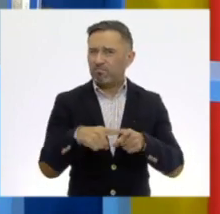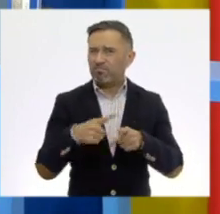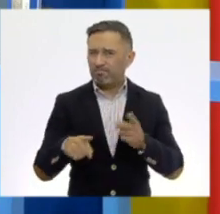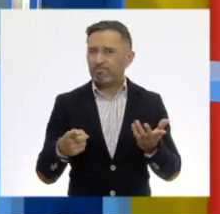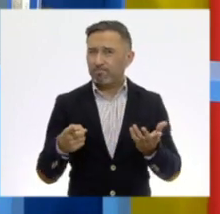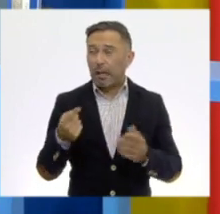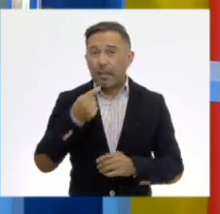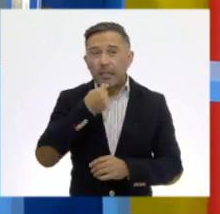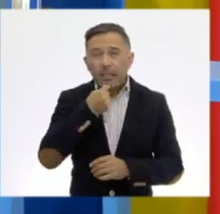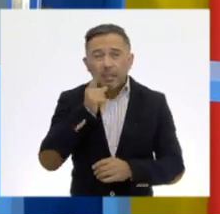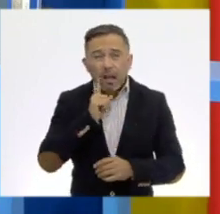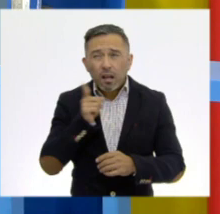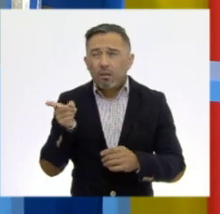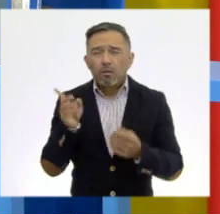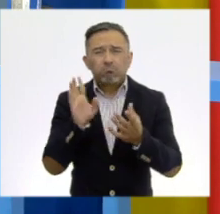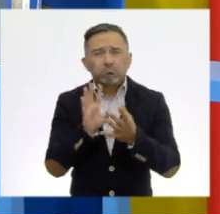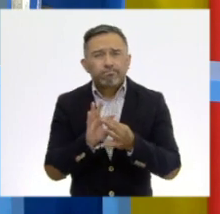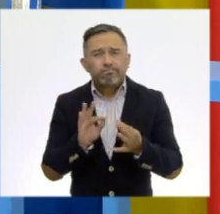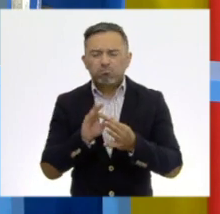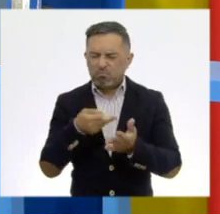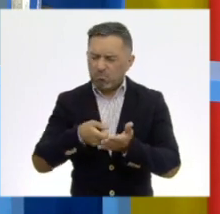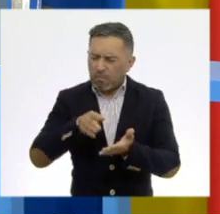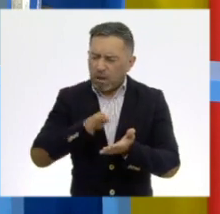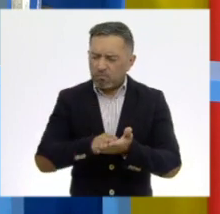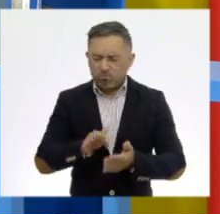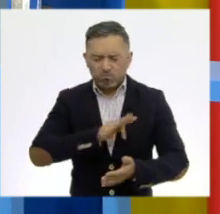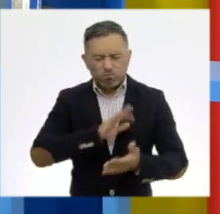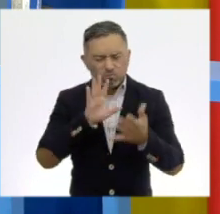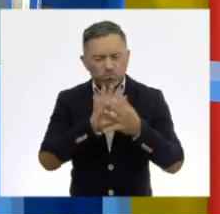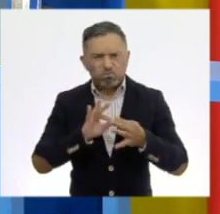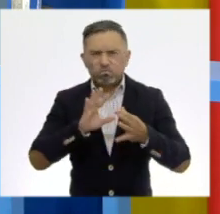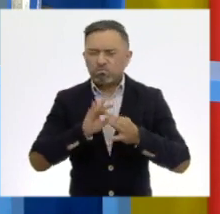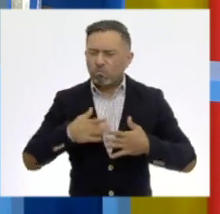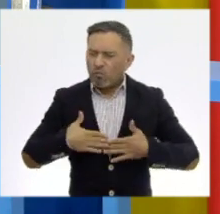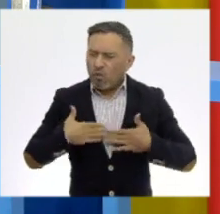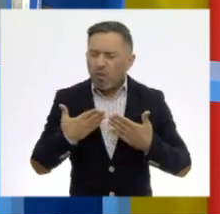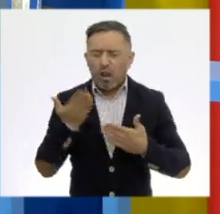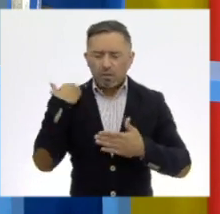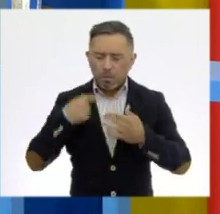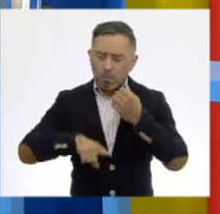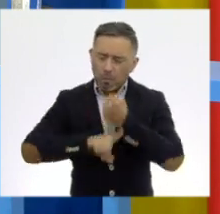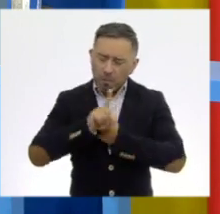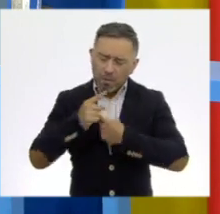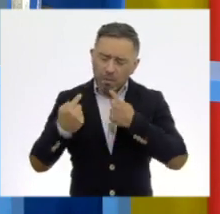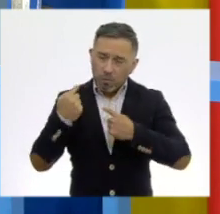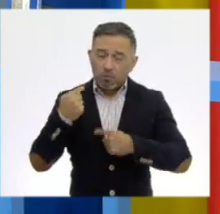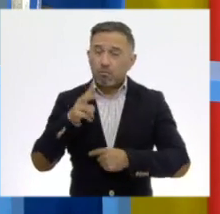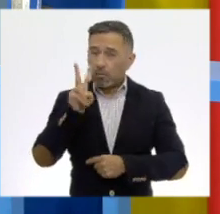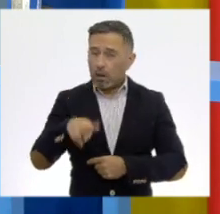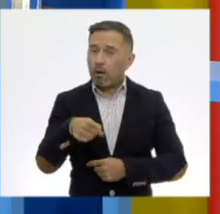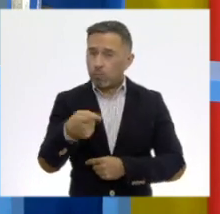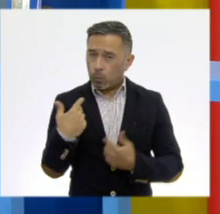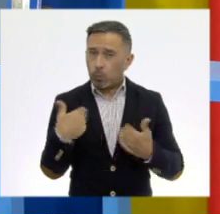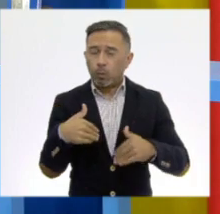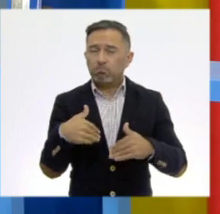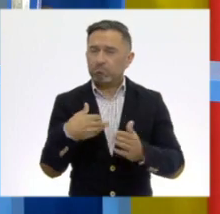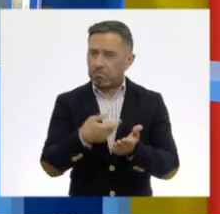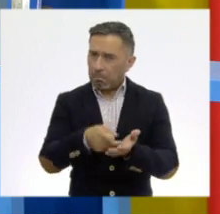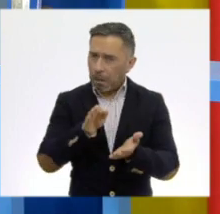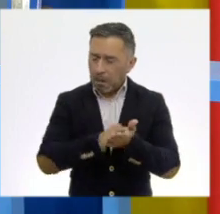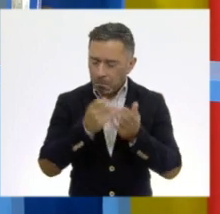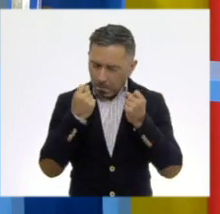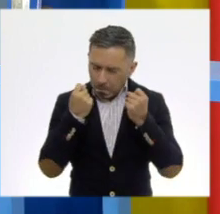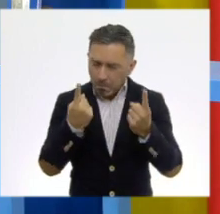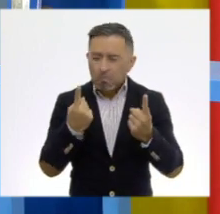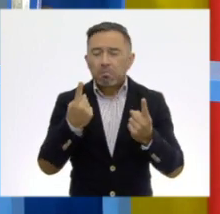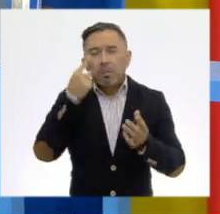que vivió y todo lo que le costó. De verdad, eres una persona muy valiente y con esto ayudarás seguramente a que otras